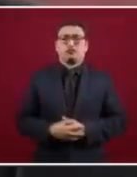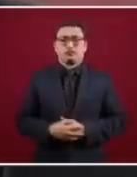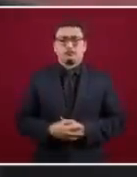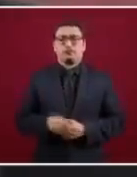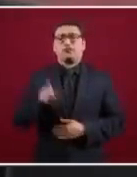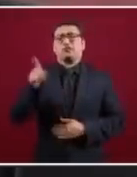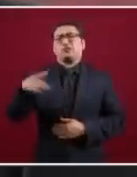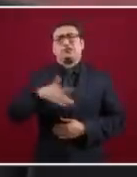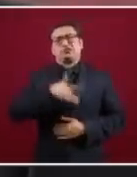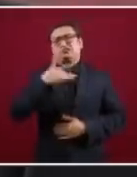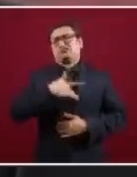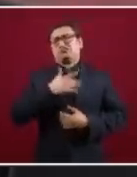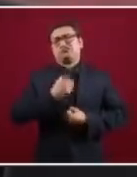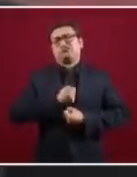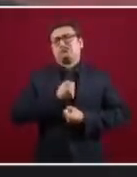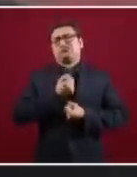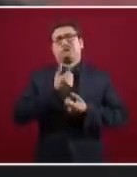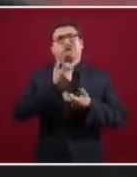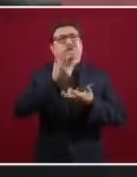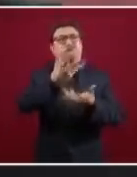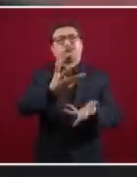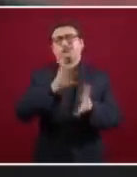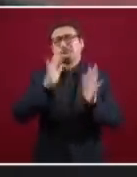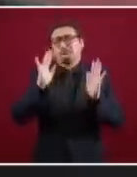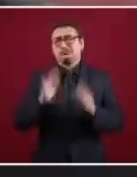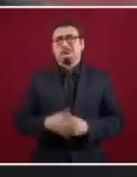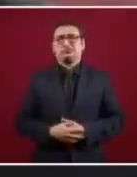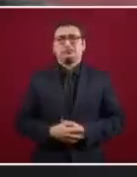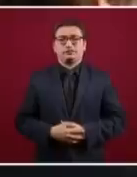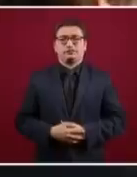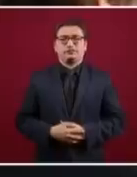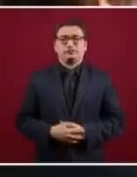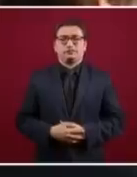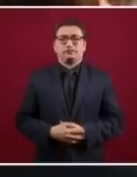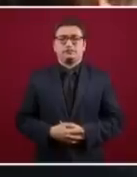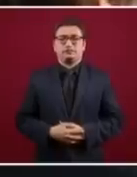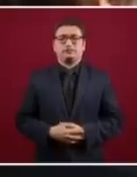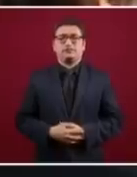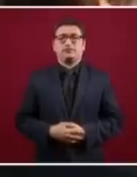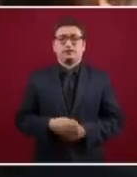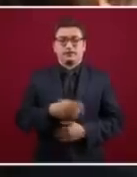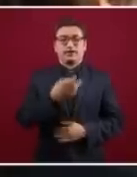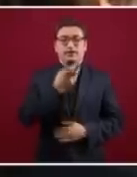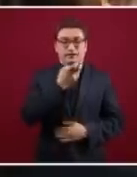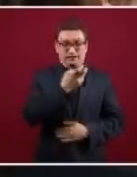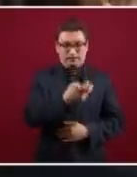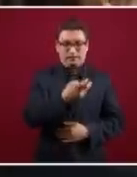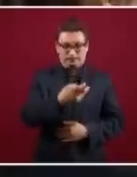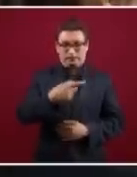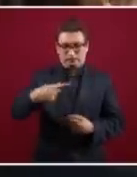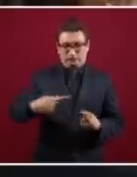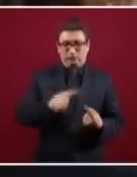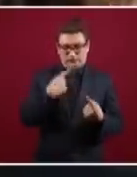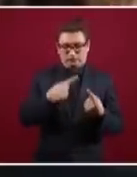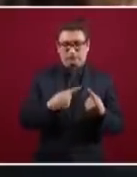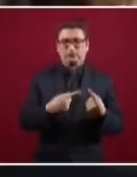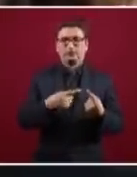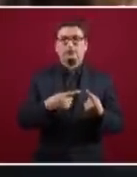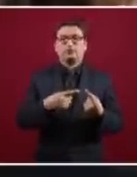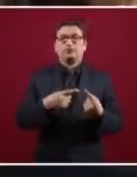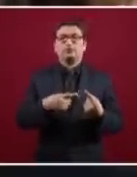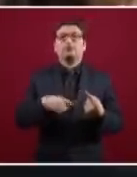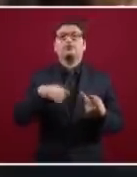a expresarse y manifestarse sí pero ese es su primer pregunta